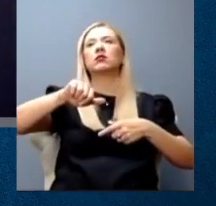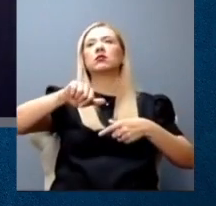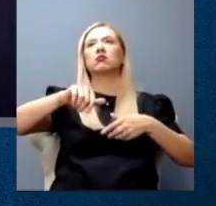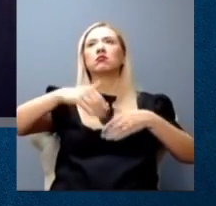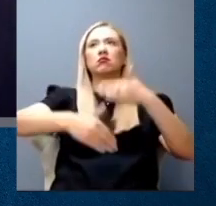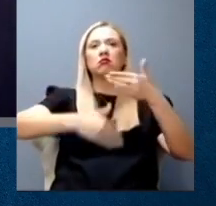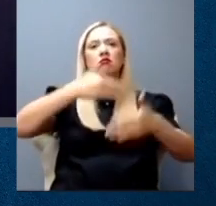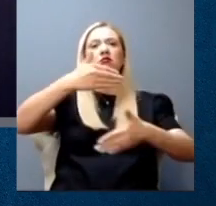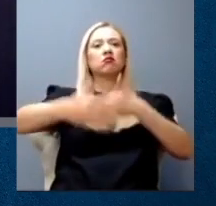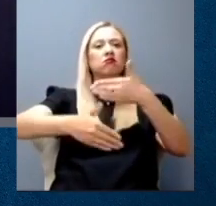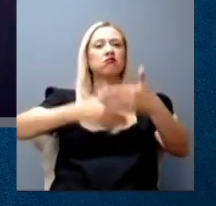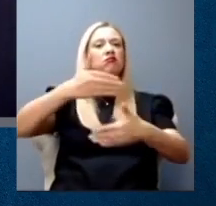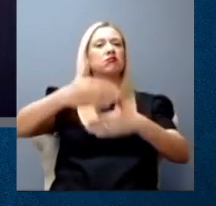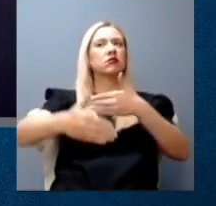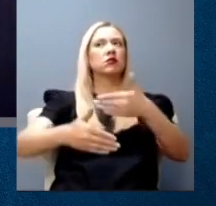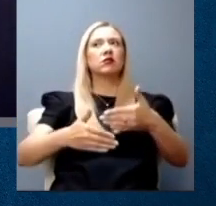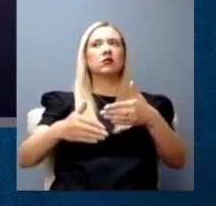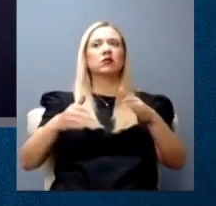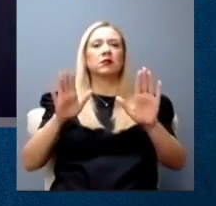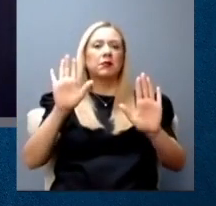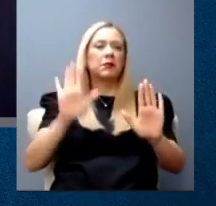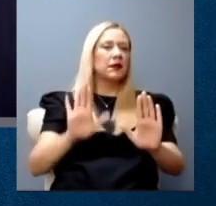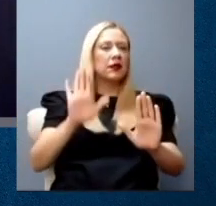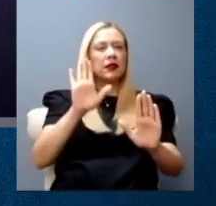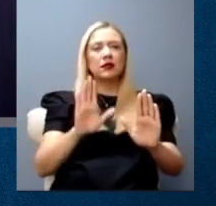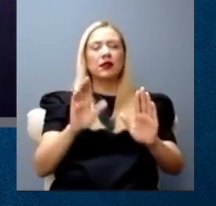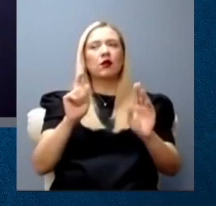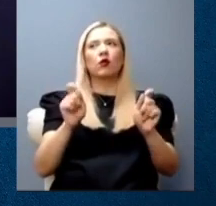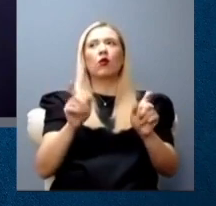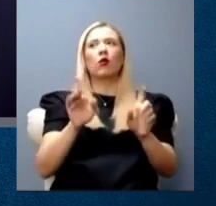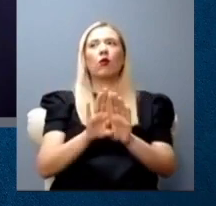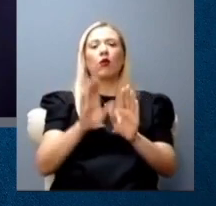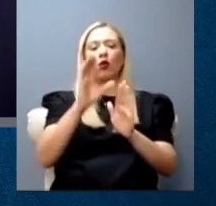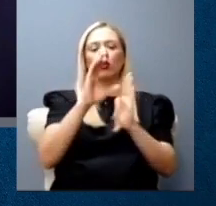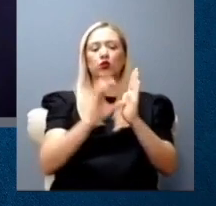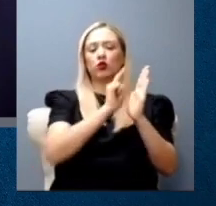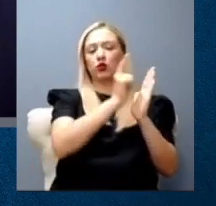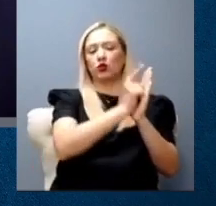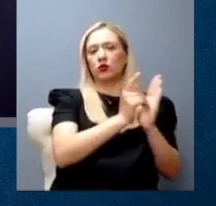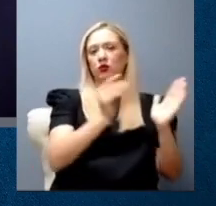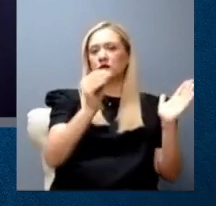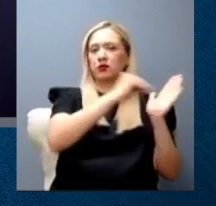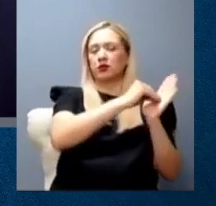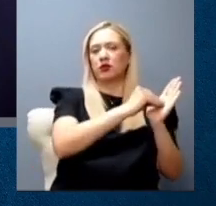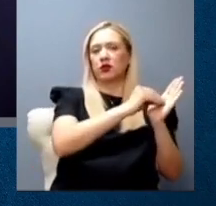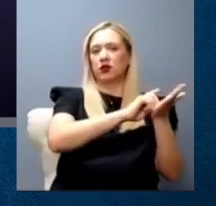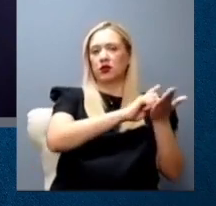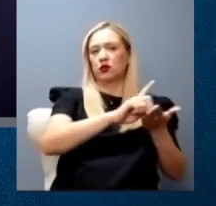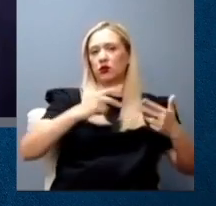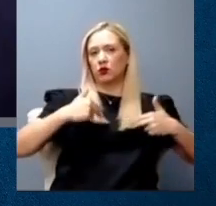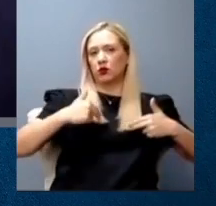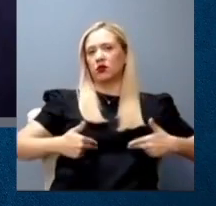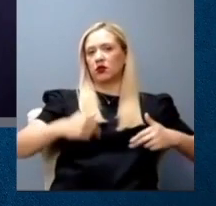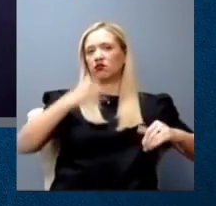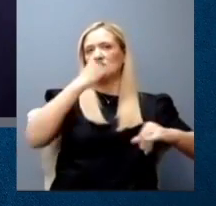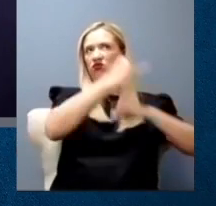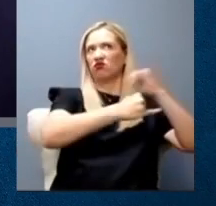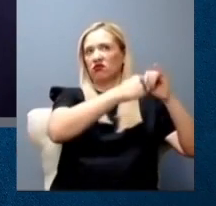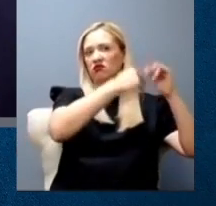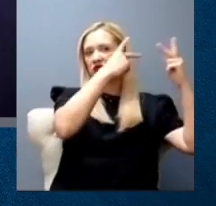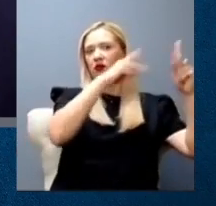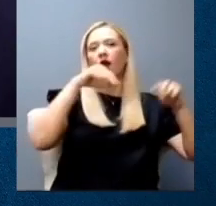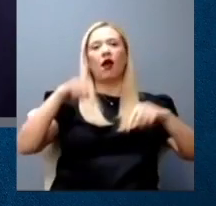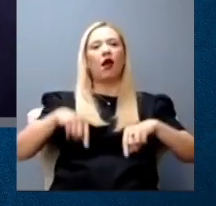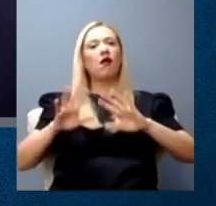un proceso similar de constitucionalización de los derechos humanos internacionales, digamos, de fuente internacional. ¿Qué nos